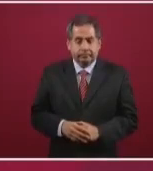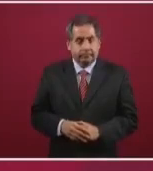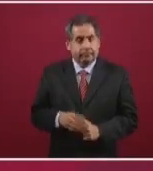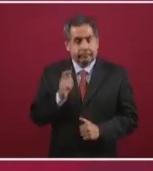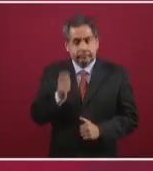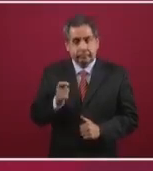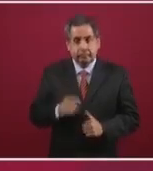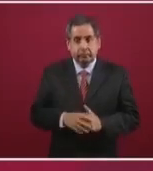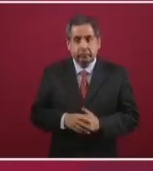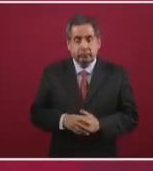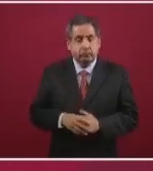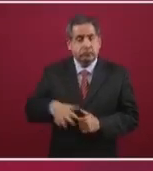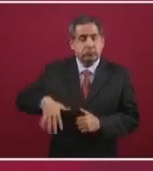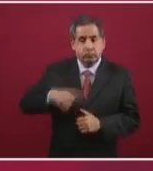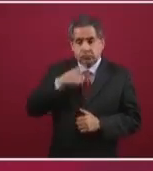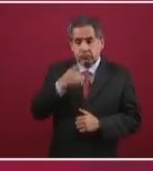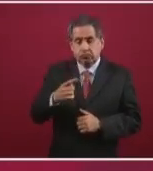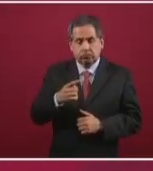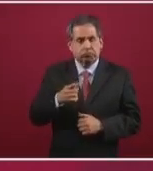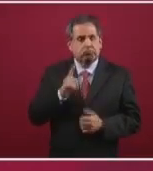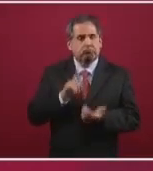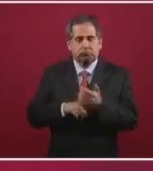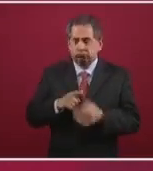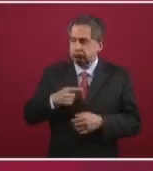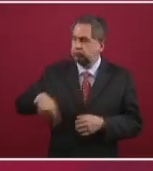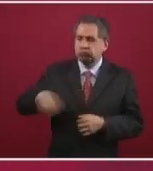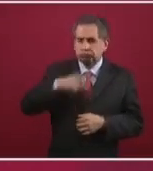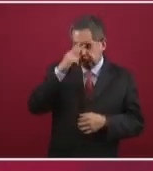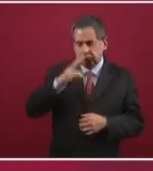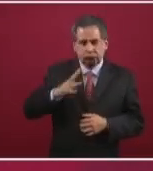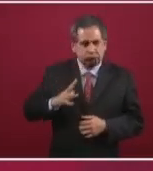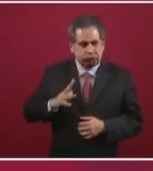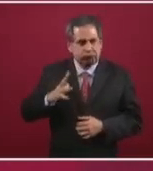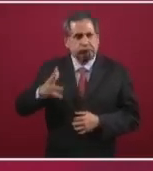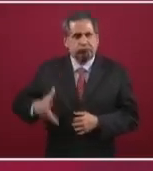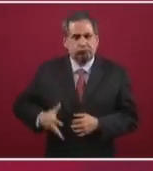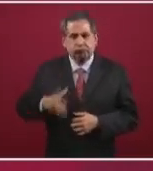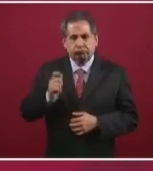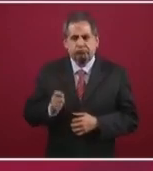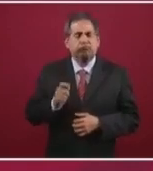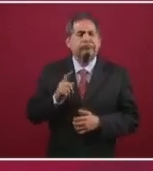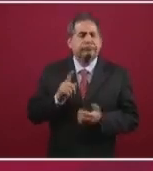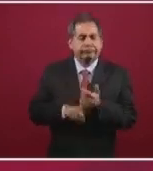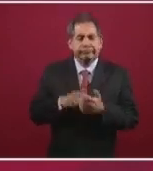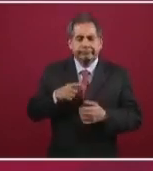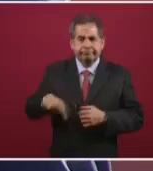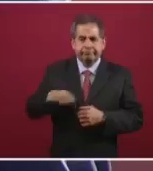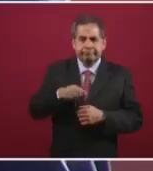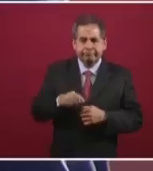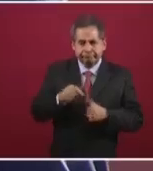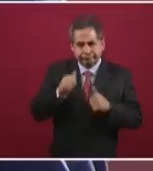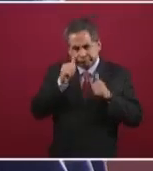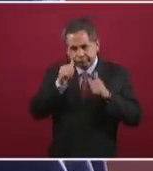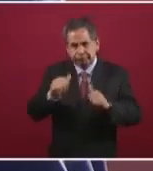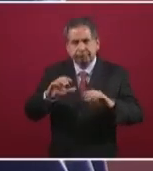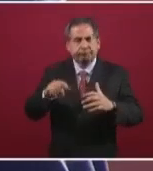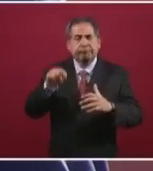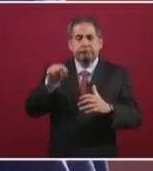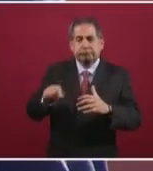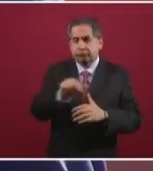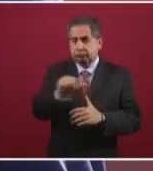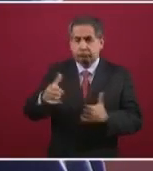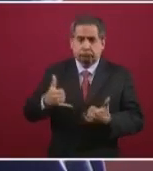es como lo decía, un orgullo el que se esté atendiendo a